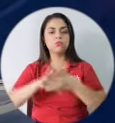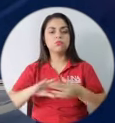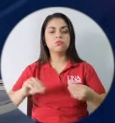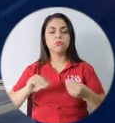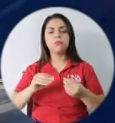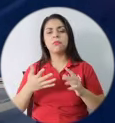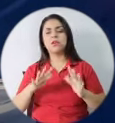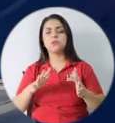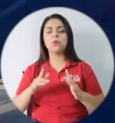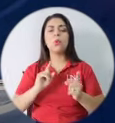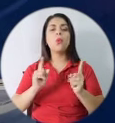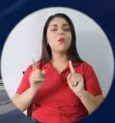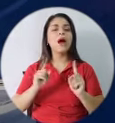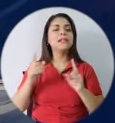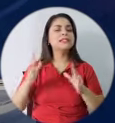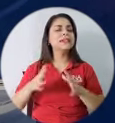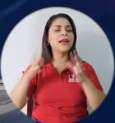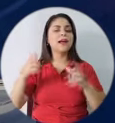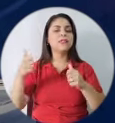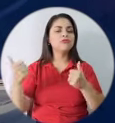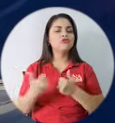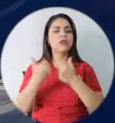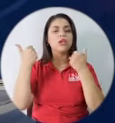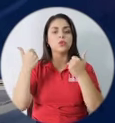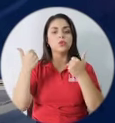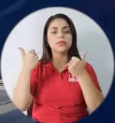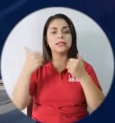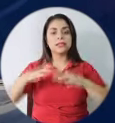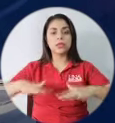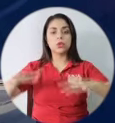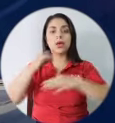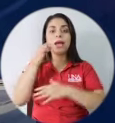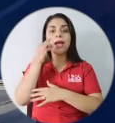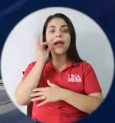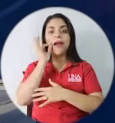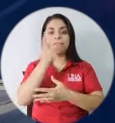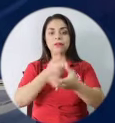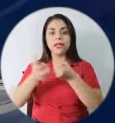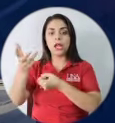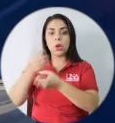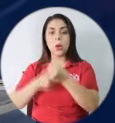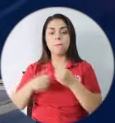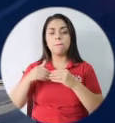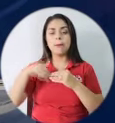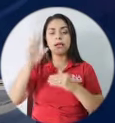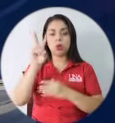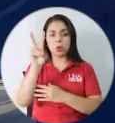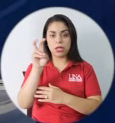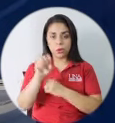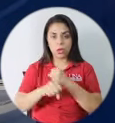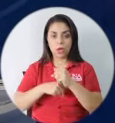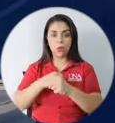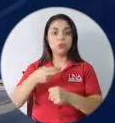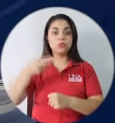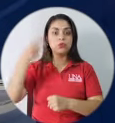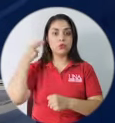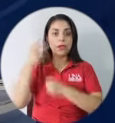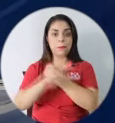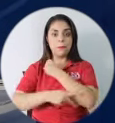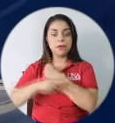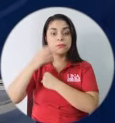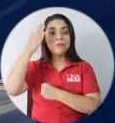ese recuento de los grandes retos del sector cafetalero en sus más de 200 años de historia en el país, porque recordemos que Costa